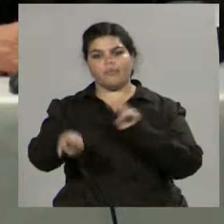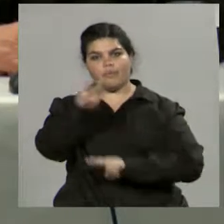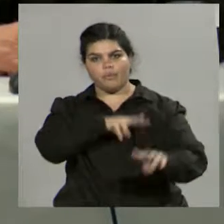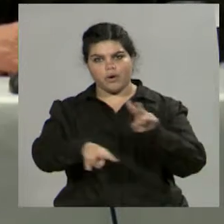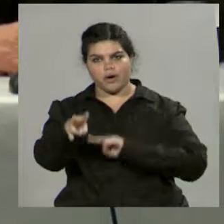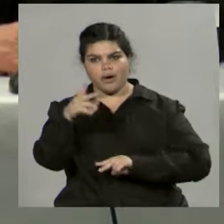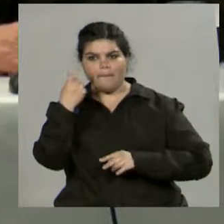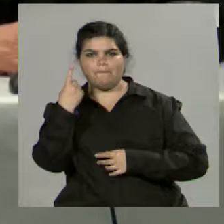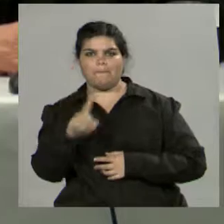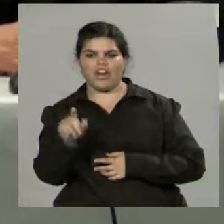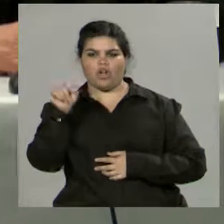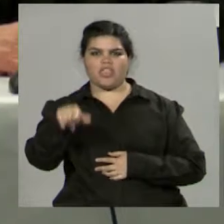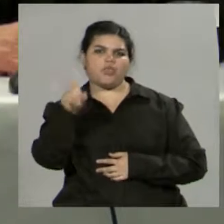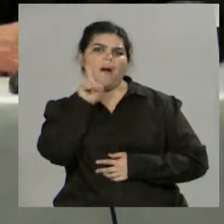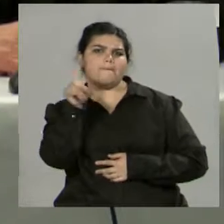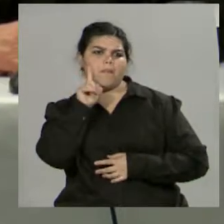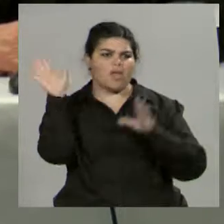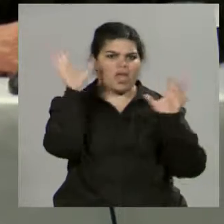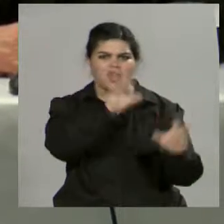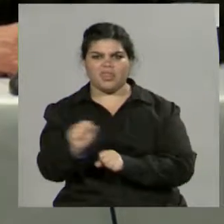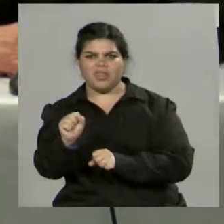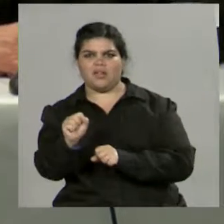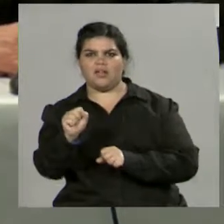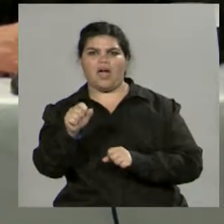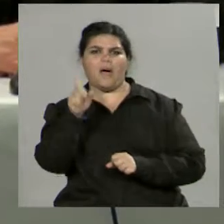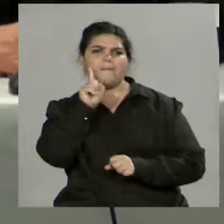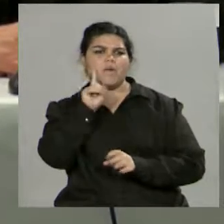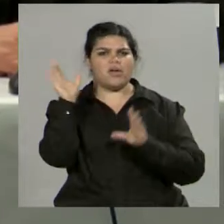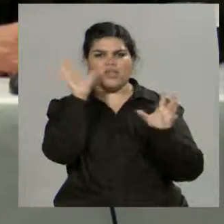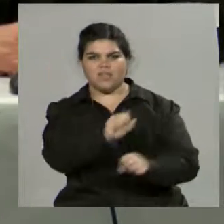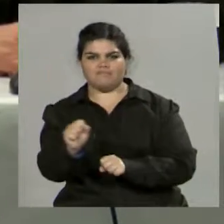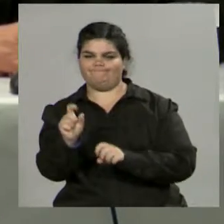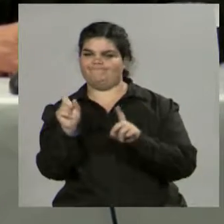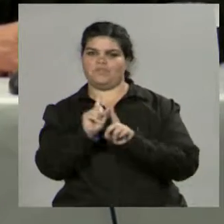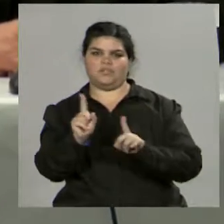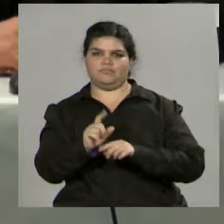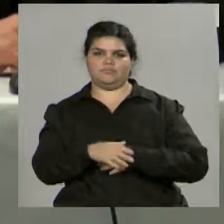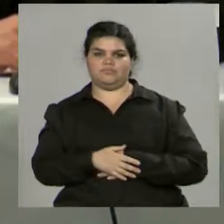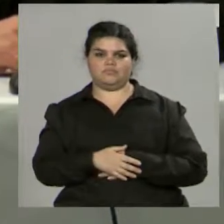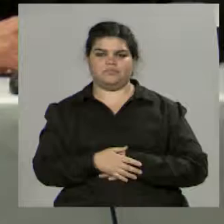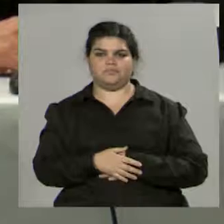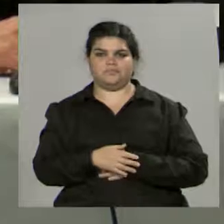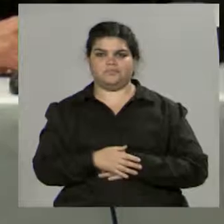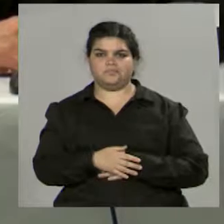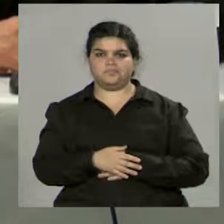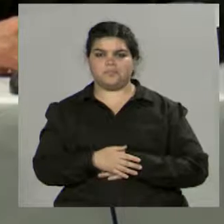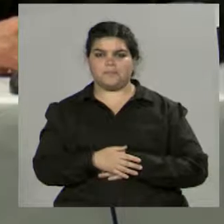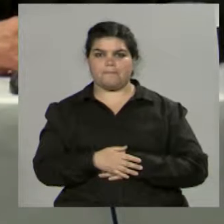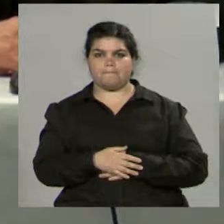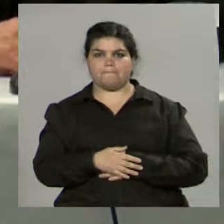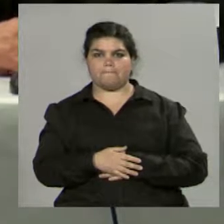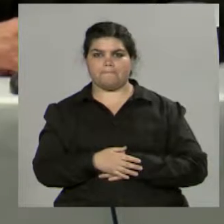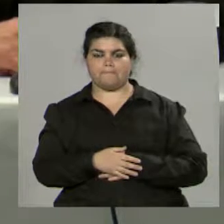que se plantee que esto es una desaparición forzosa, en la medida que eso es una construcción,